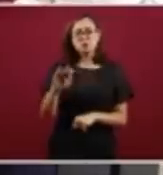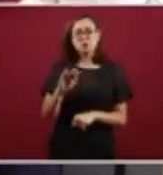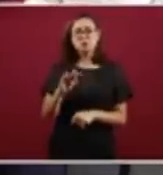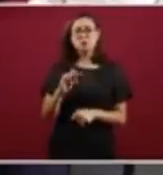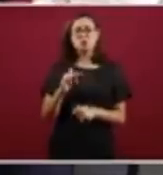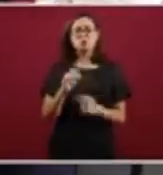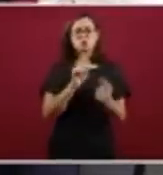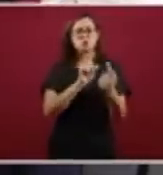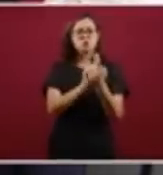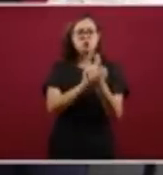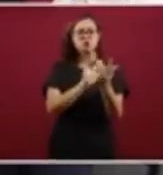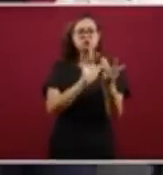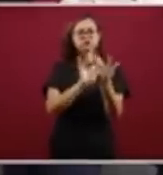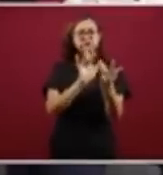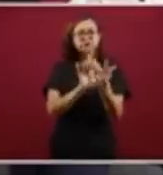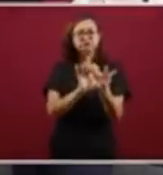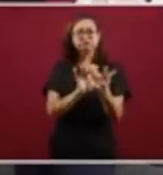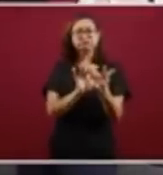comunicarse